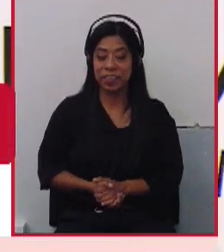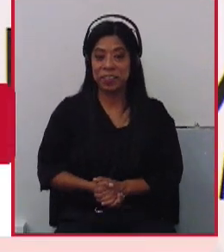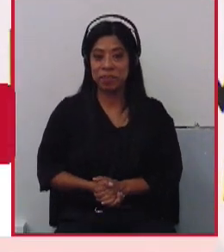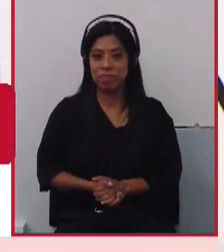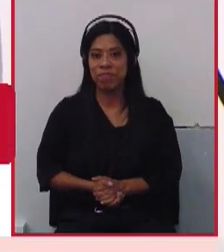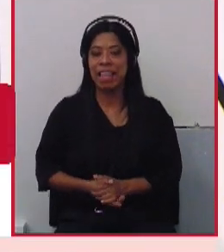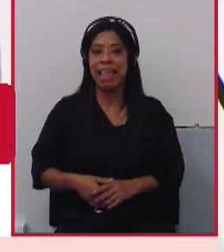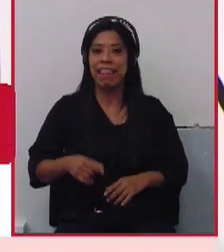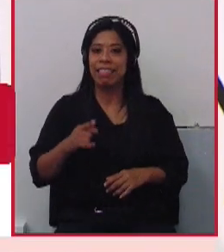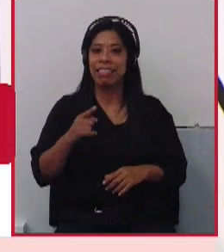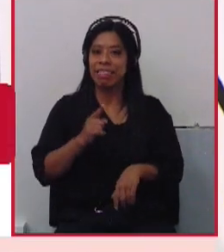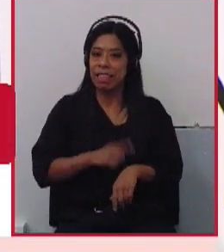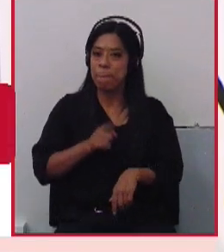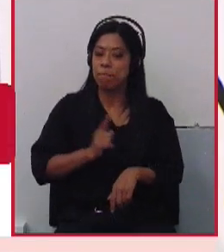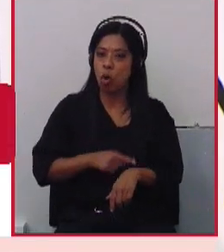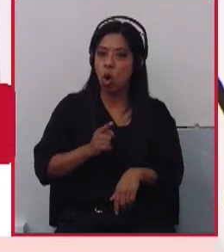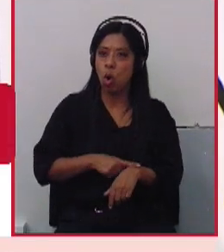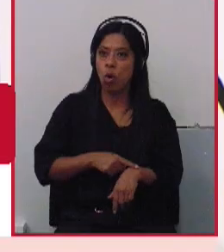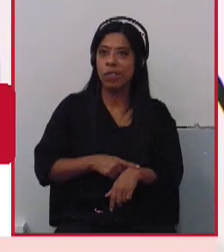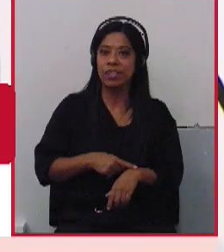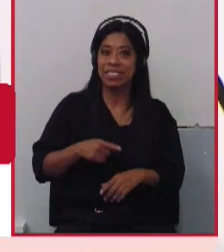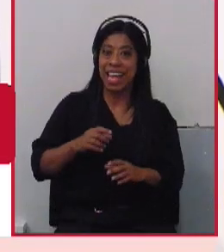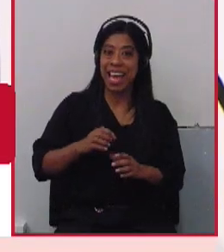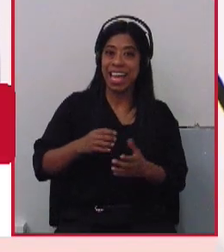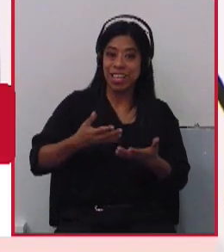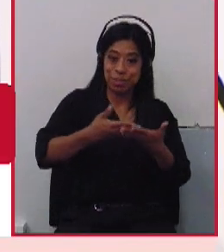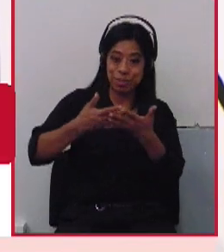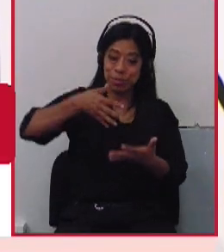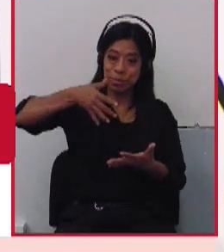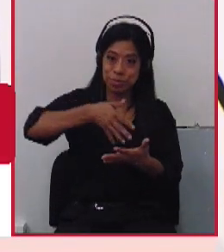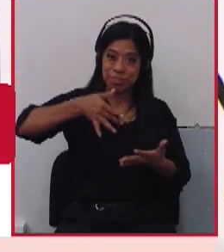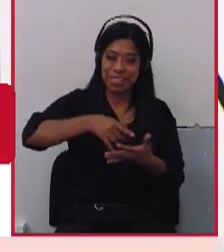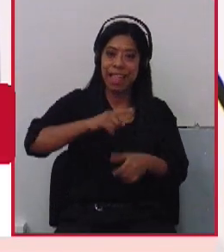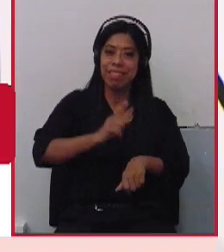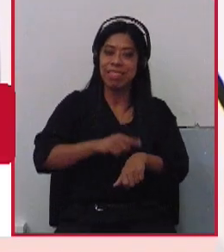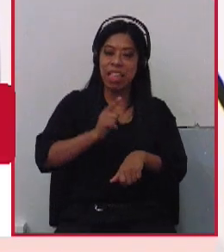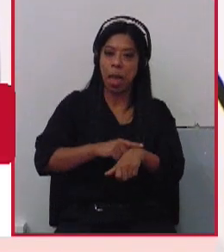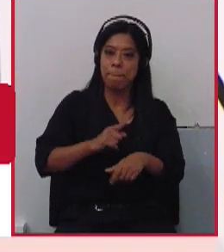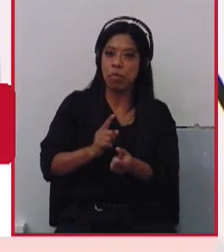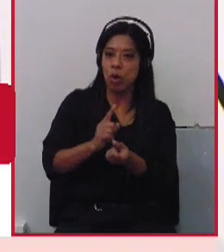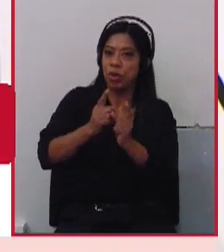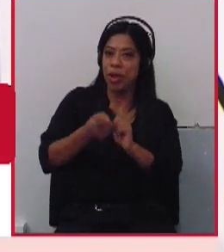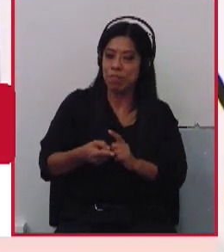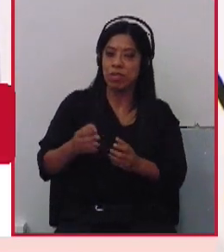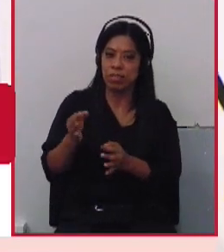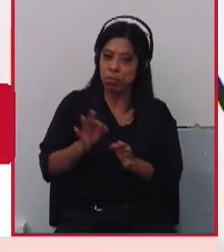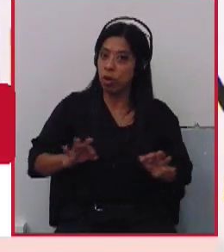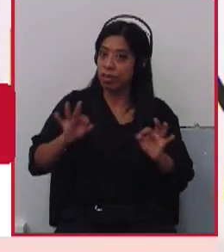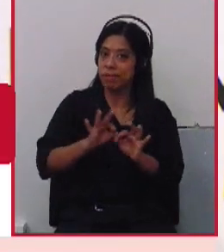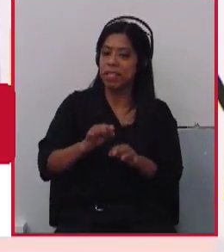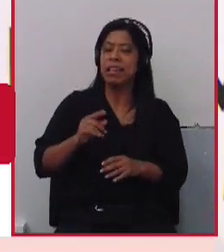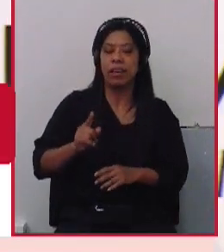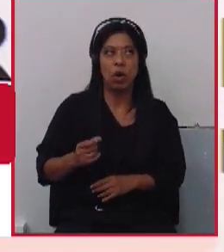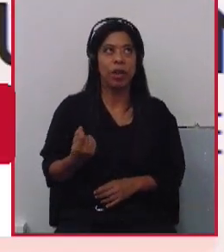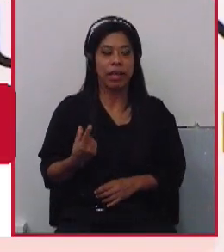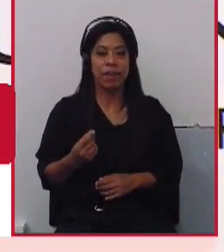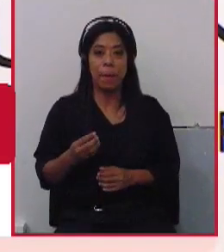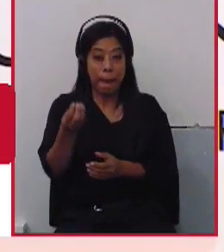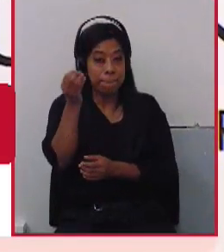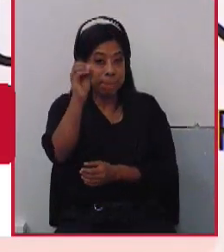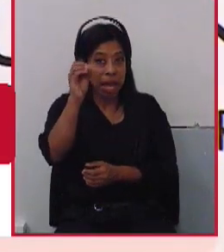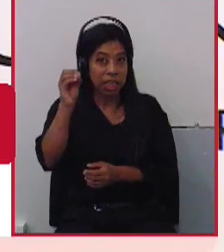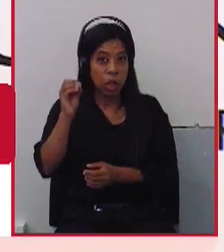que el tiempo de residencia, ese estudio que hizo este señor, que el tiempo de acondicionamiento de los reactivos era fundamental. Claro, si yo tengo una